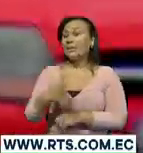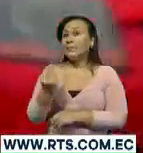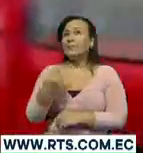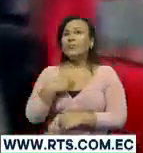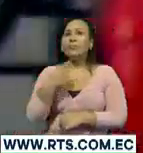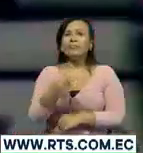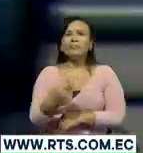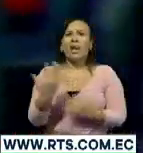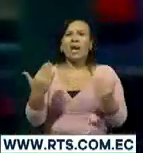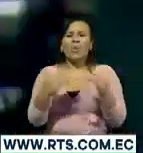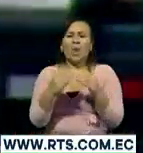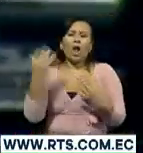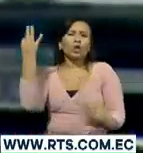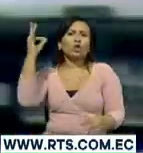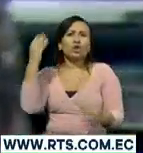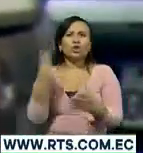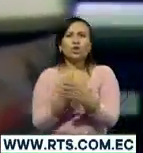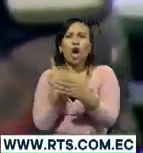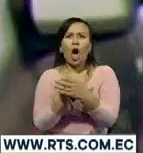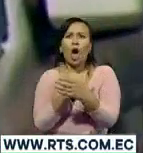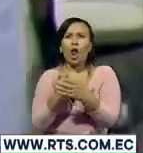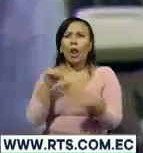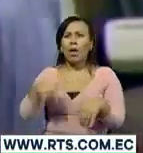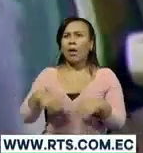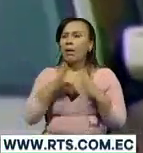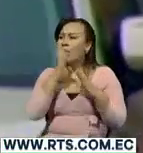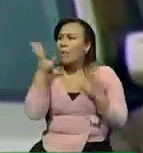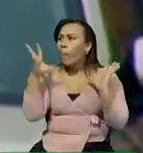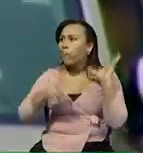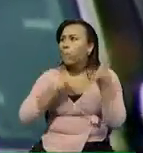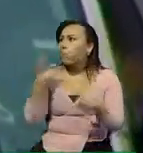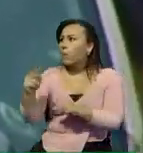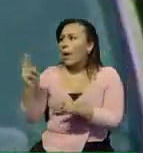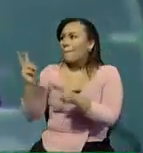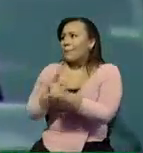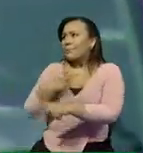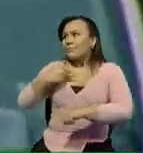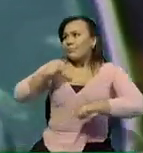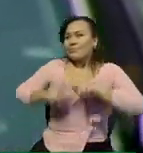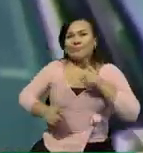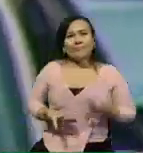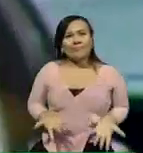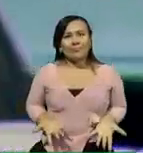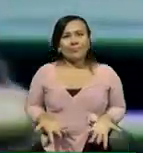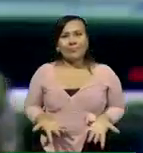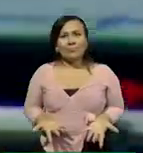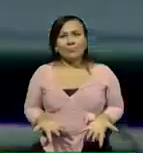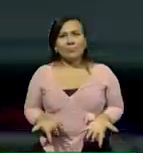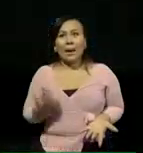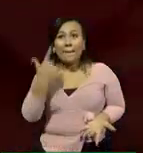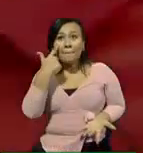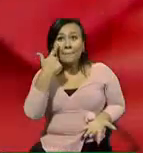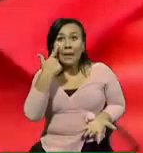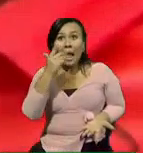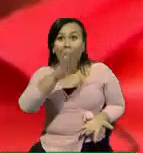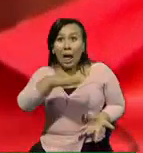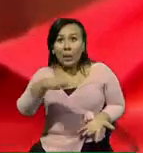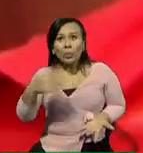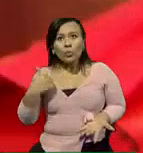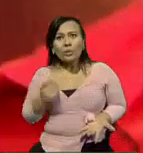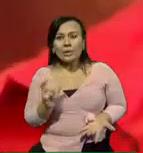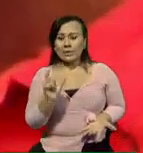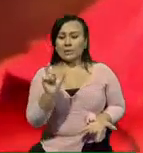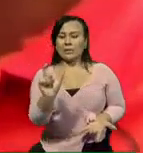que cualquier persona entre aquí a hacer esa clase de, o cometer esa clase de actos y delitos. Me imagino que los estudiantes tienen que tener una credencial